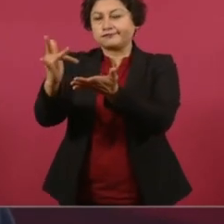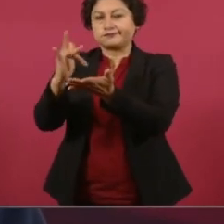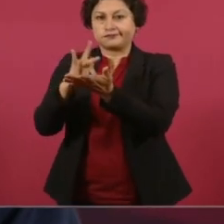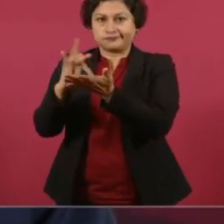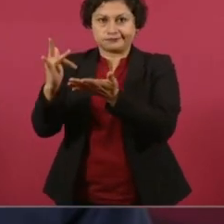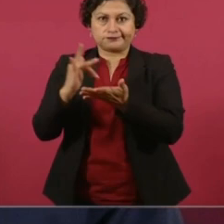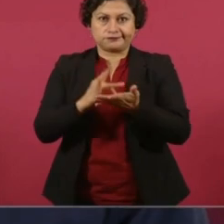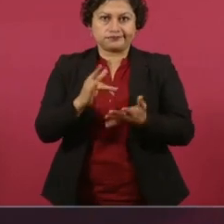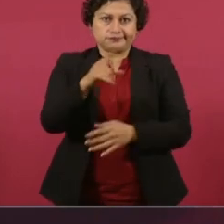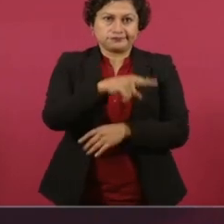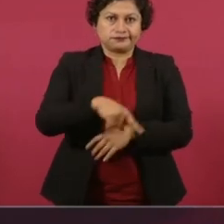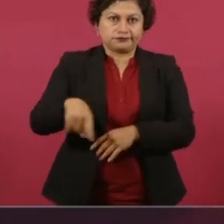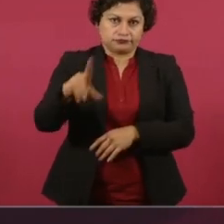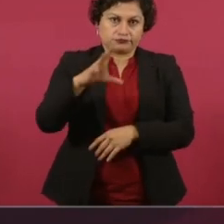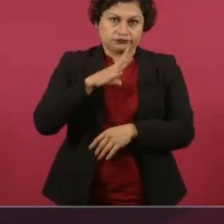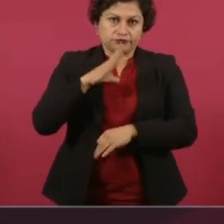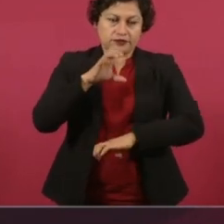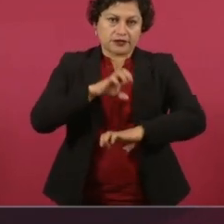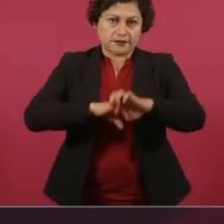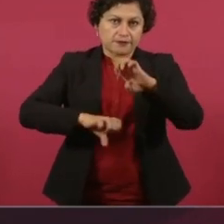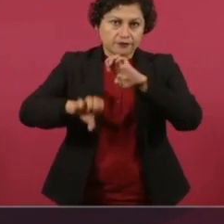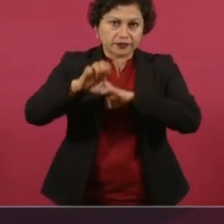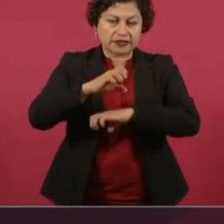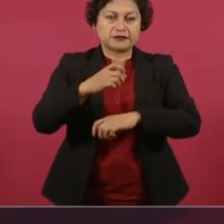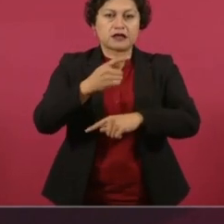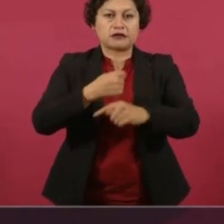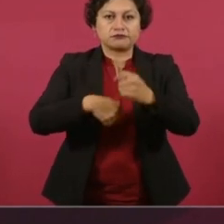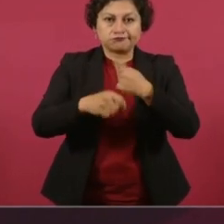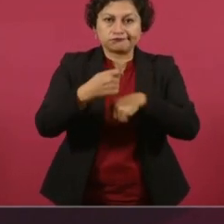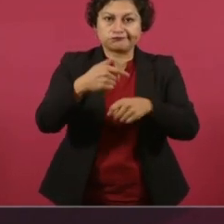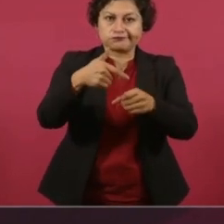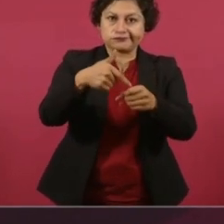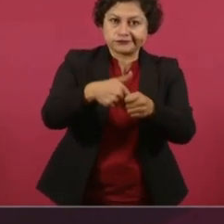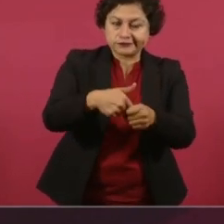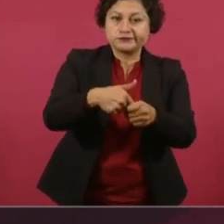vender la gasolina, el diésel, el gas,